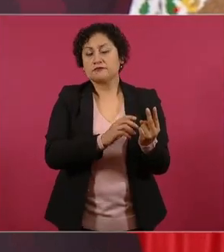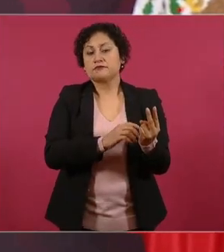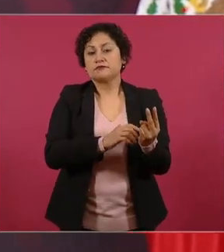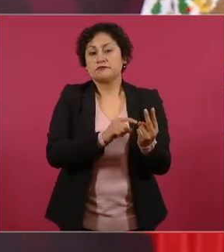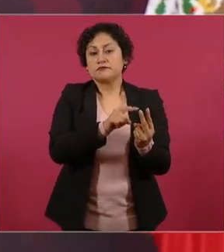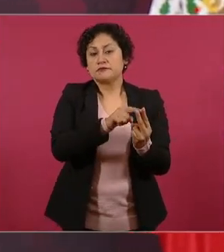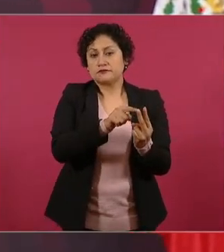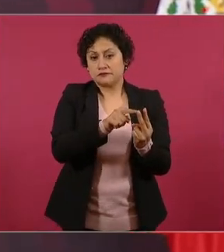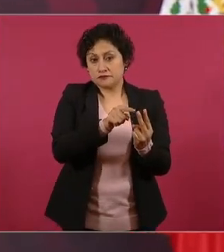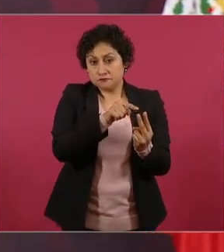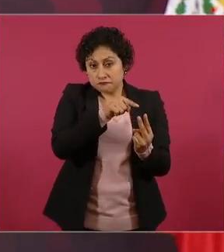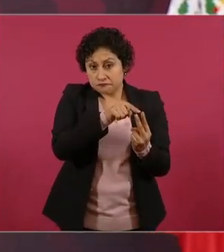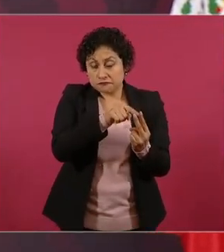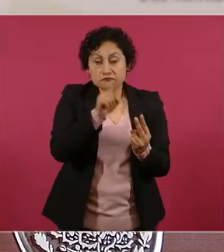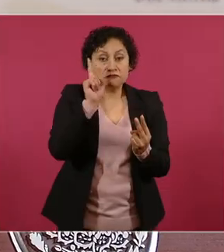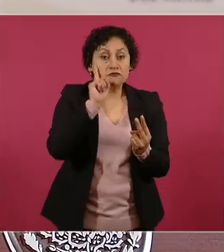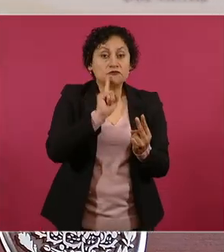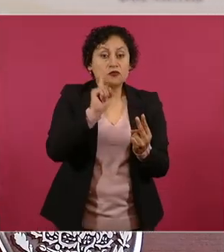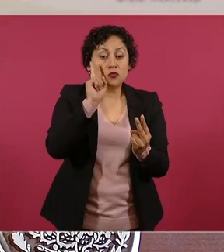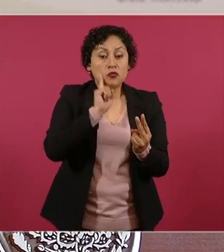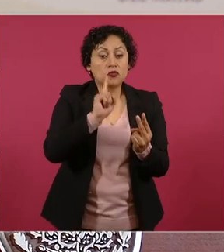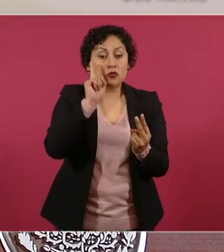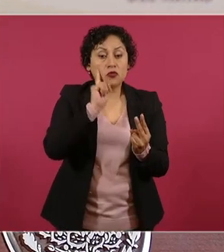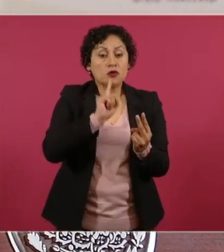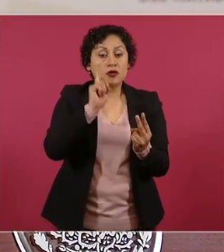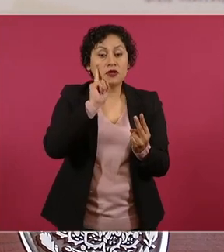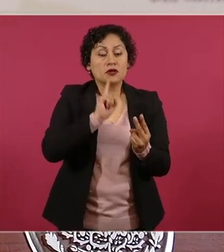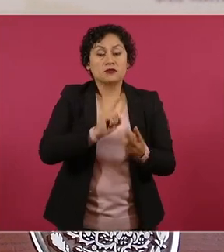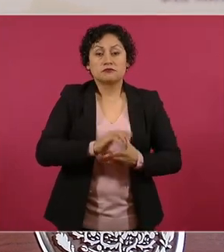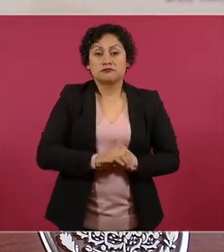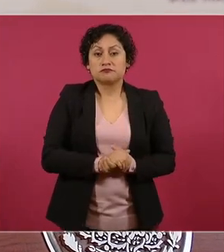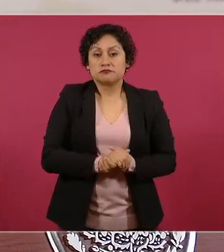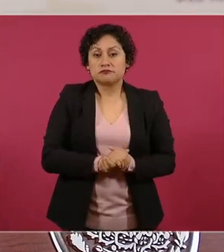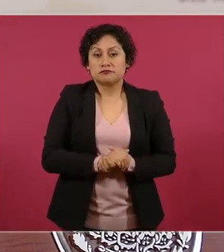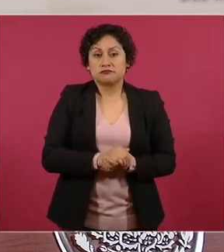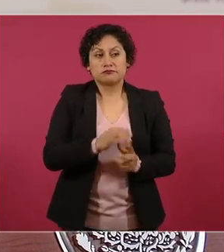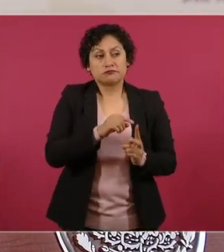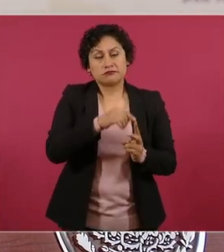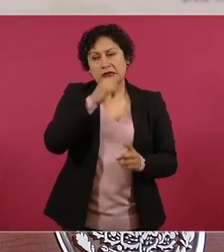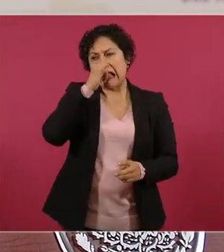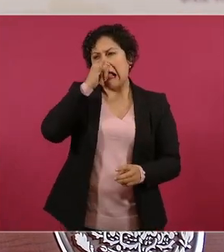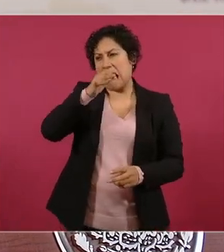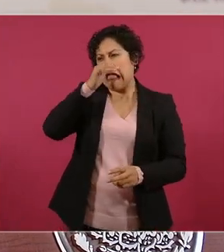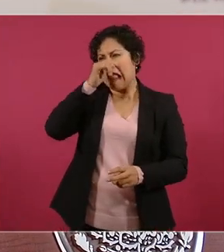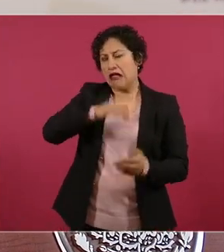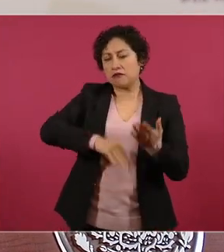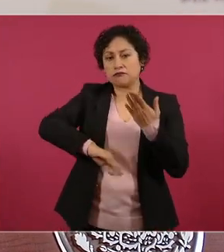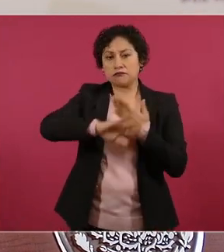la señora descompuesta, mentándome la madre.